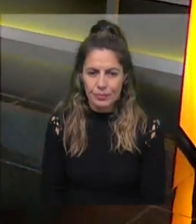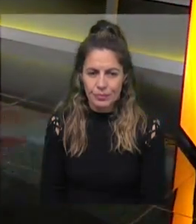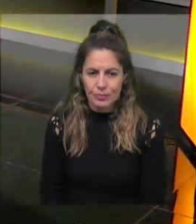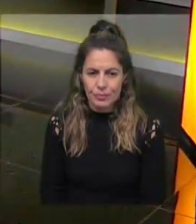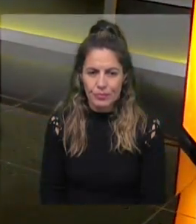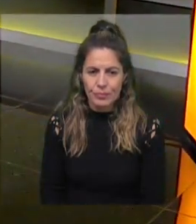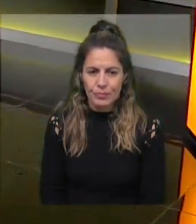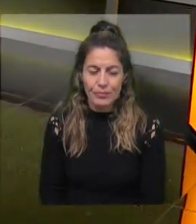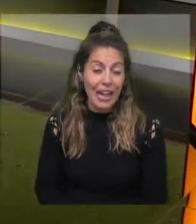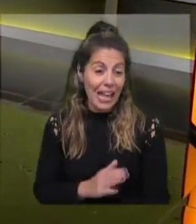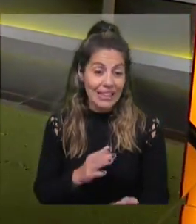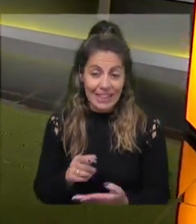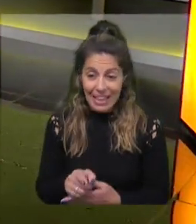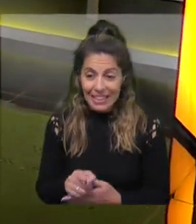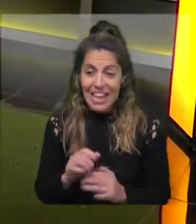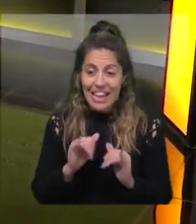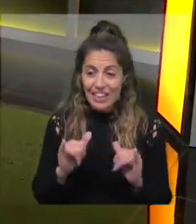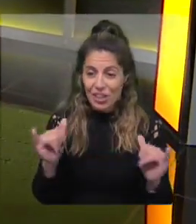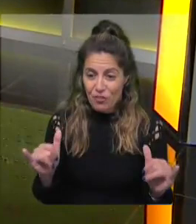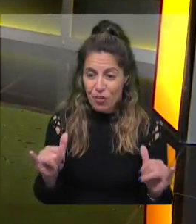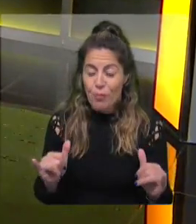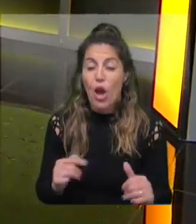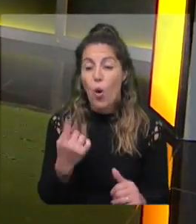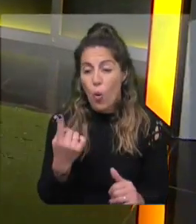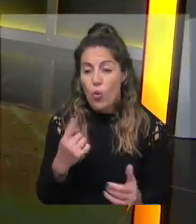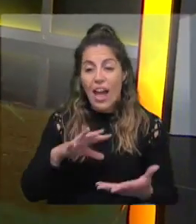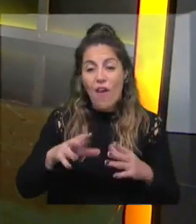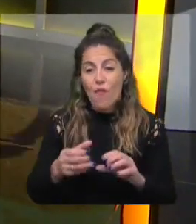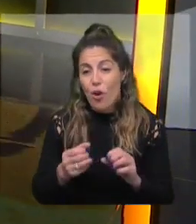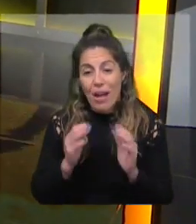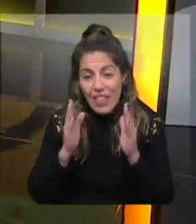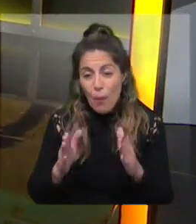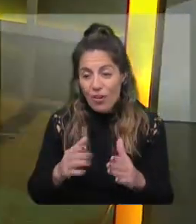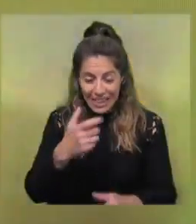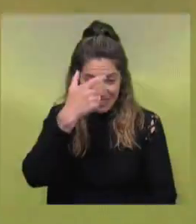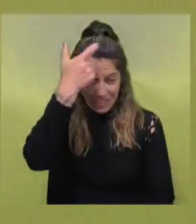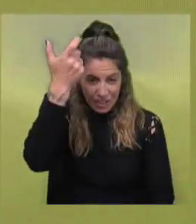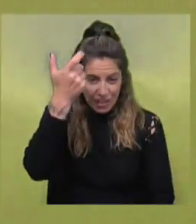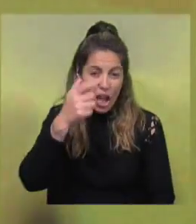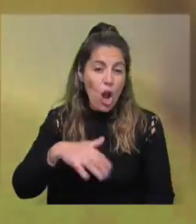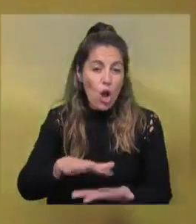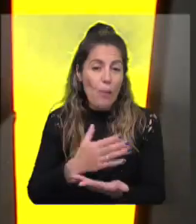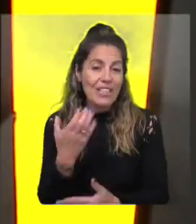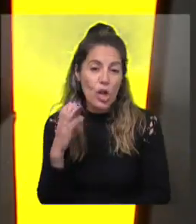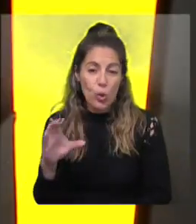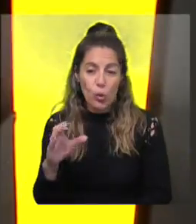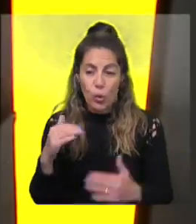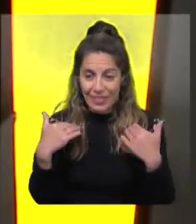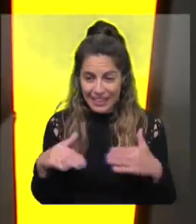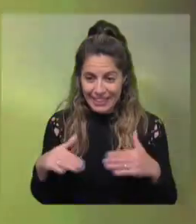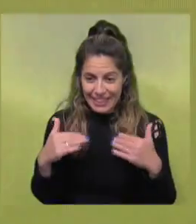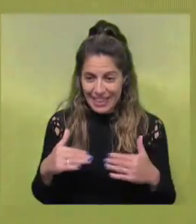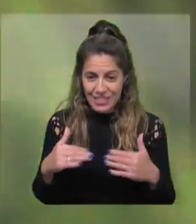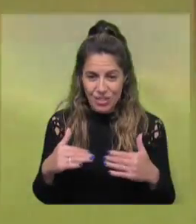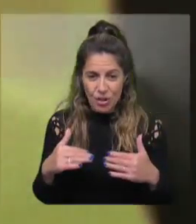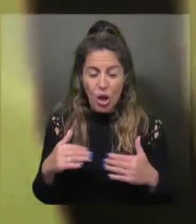Bueno, Daniela, hasta ahí este informe de una de las maneras de abordar científicamente lo que pasa en el gimnasio. Tal cual. Mientras miraba algunos